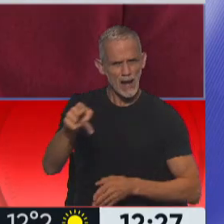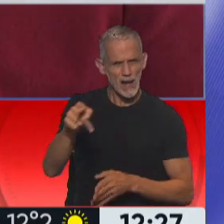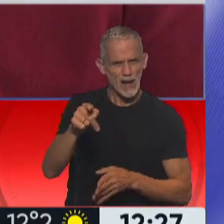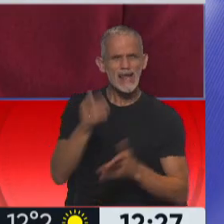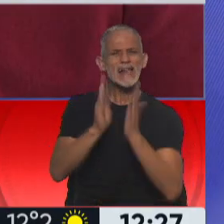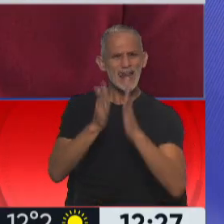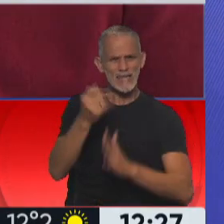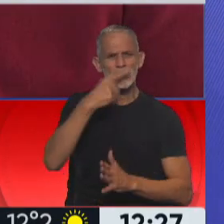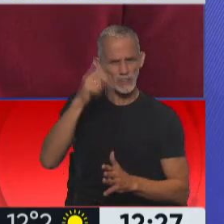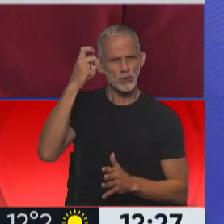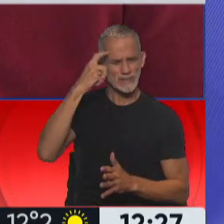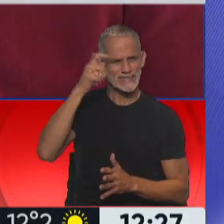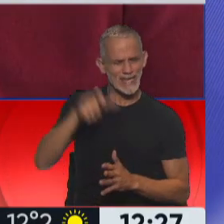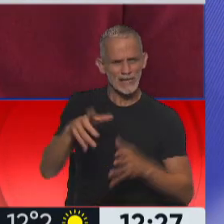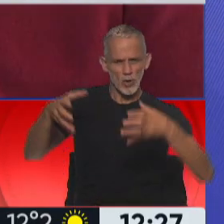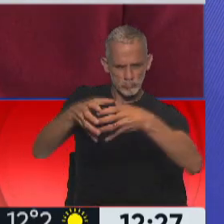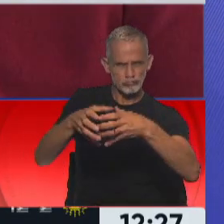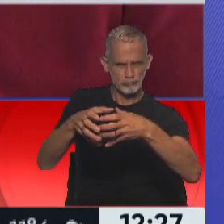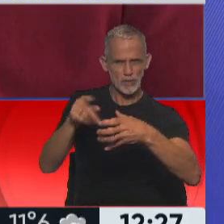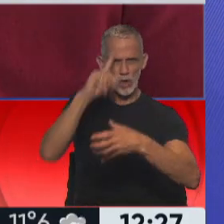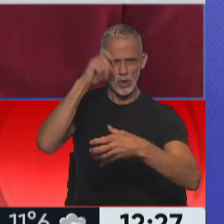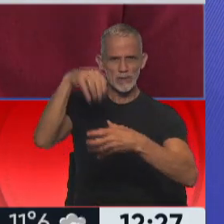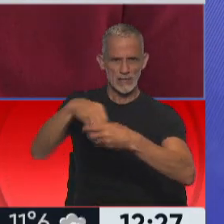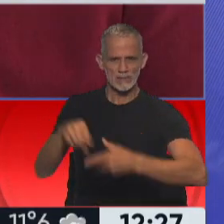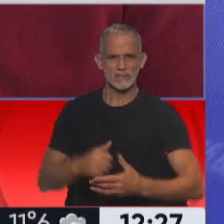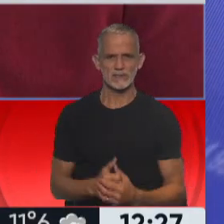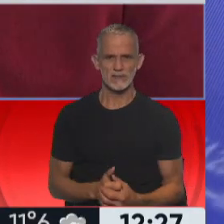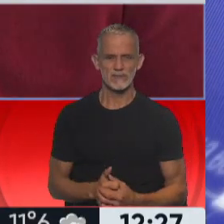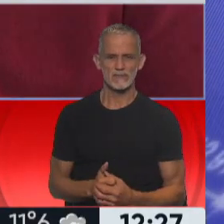bajo tratamiento del gabinete psiquiátrico del hospital.